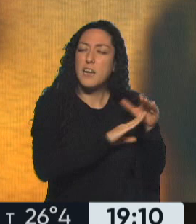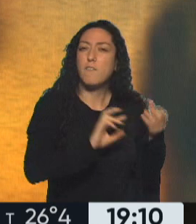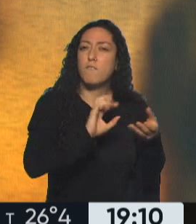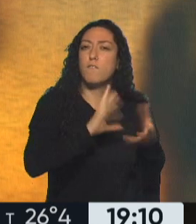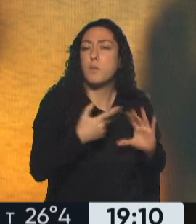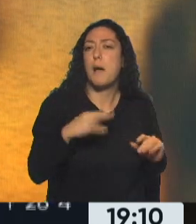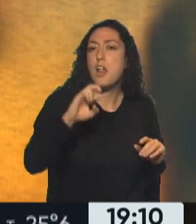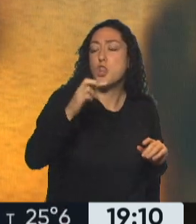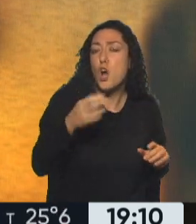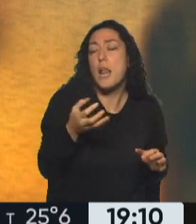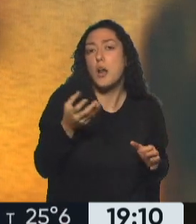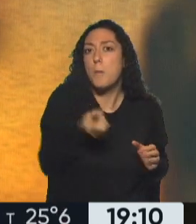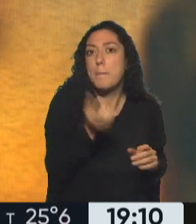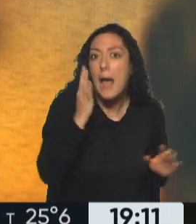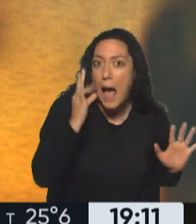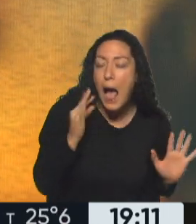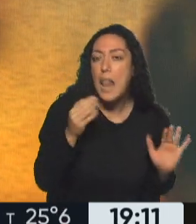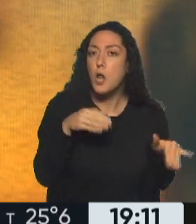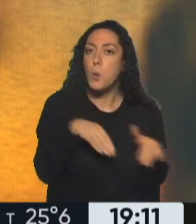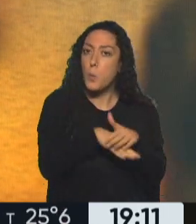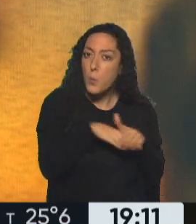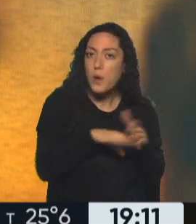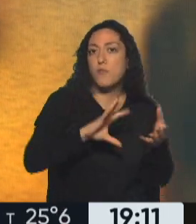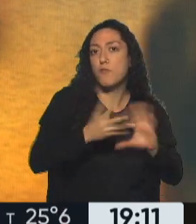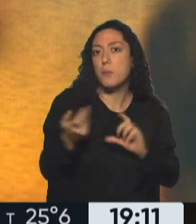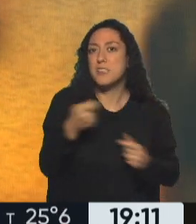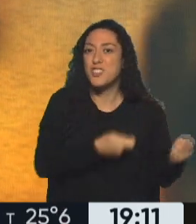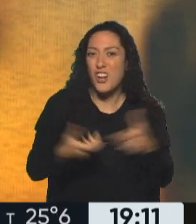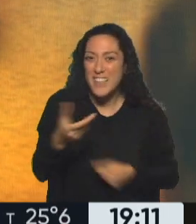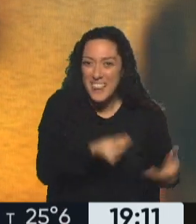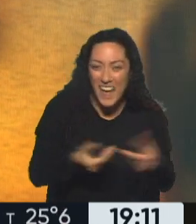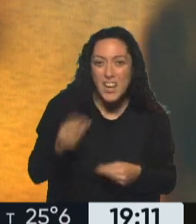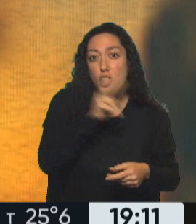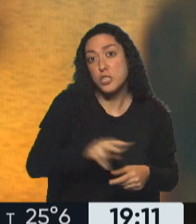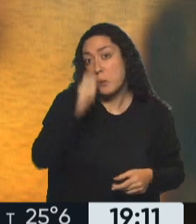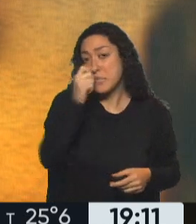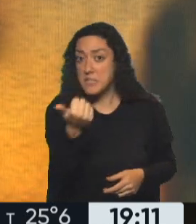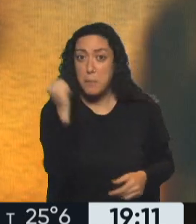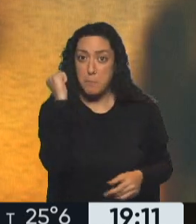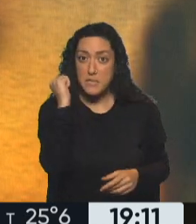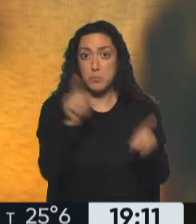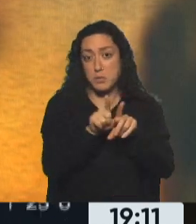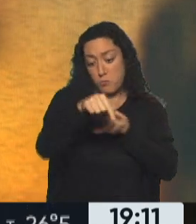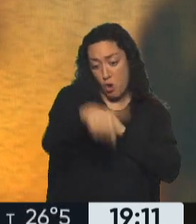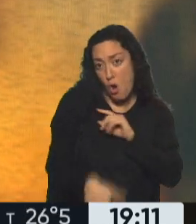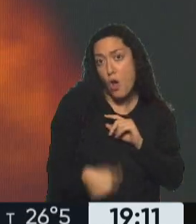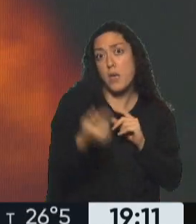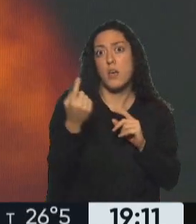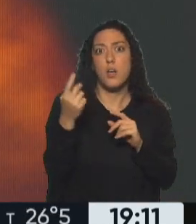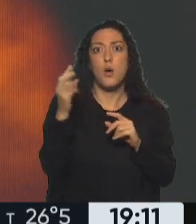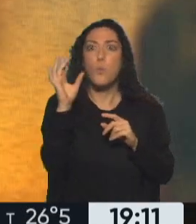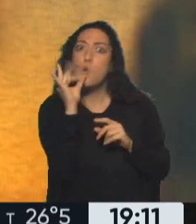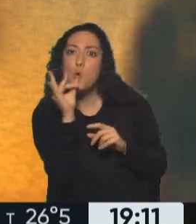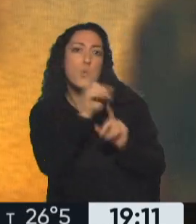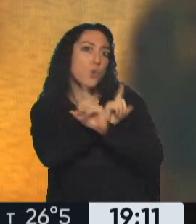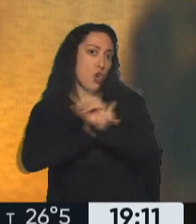sea en un porcentaje menor, comprar dólares al dólar solidario, 226 pesos a la cotización de hoy, y no ir al dólar blue, por